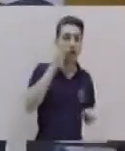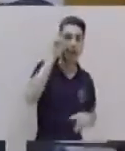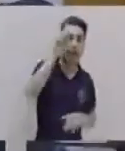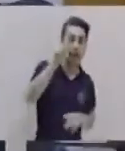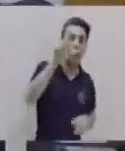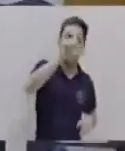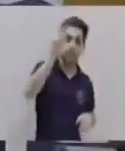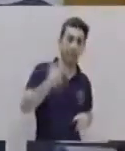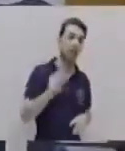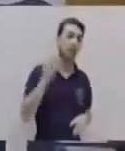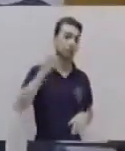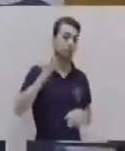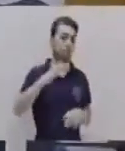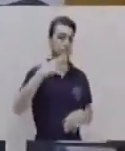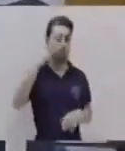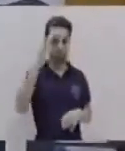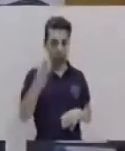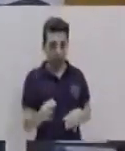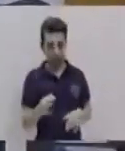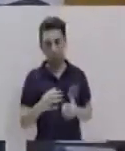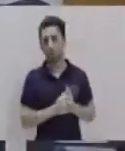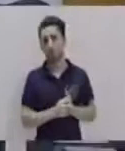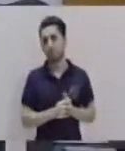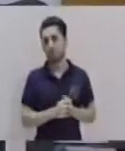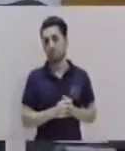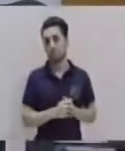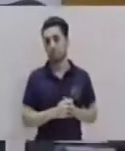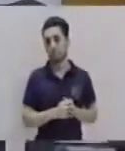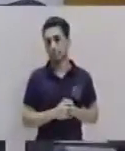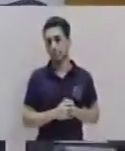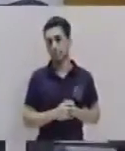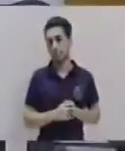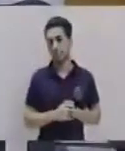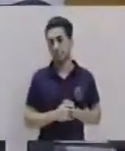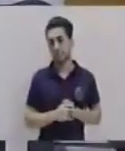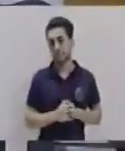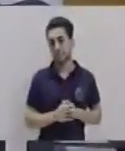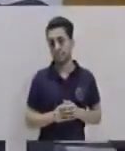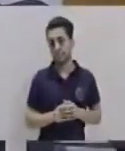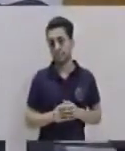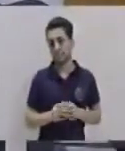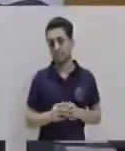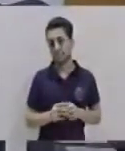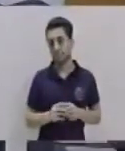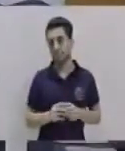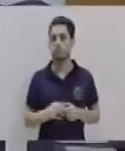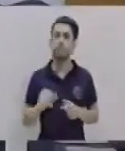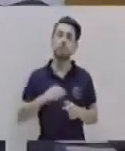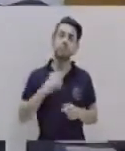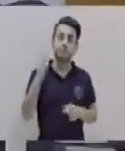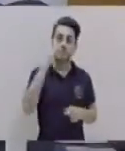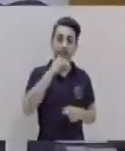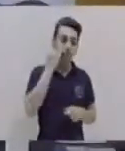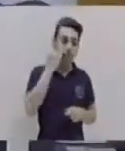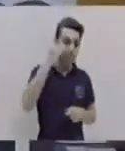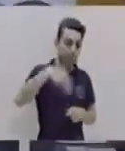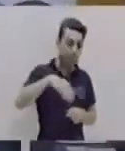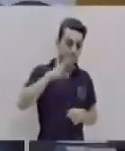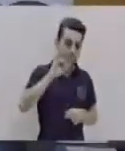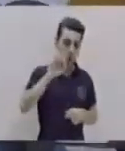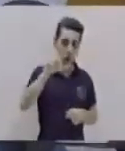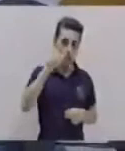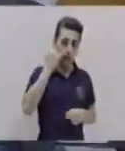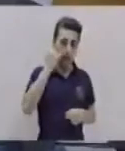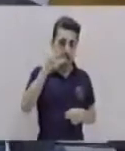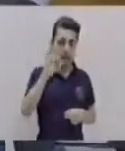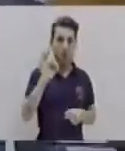que es un lugar verídico. Es en Mantua y en Verona, que quedan en Italia. Y simbólico. Por ejemplo, en